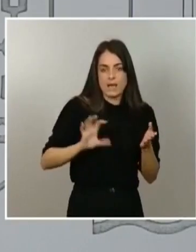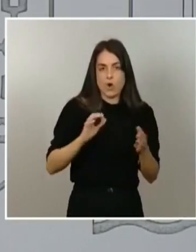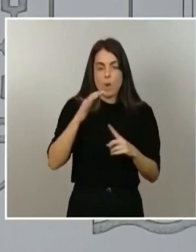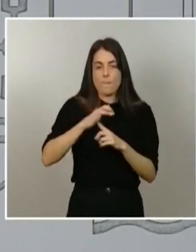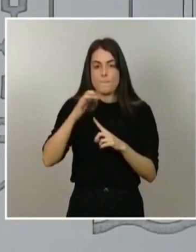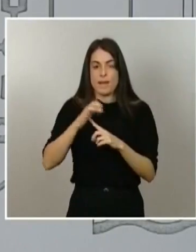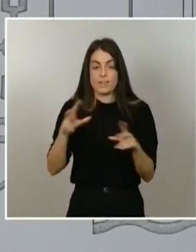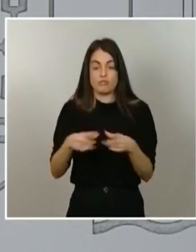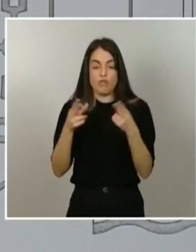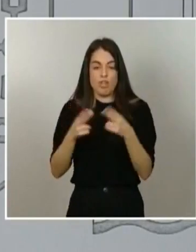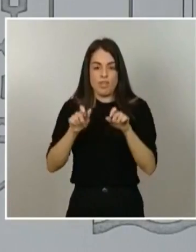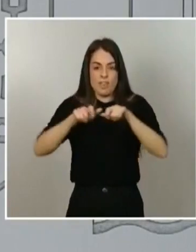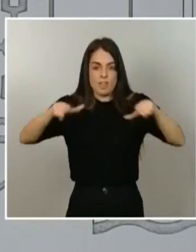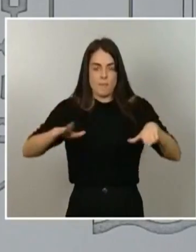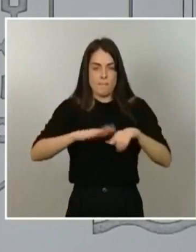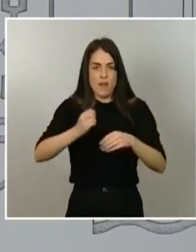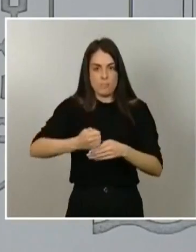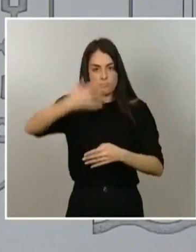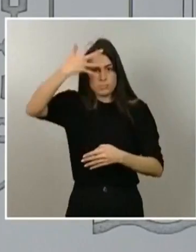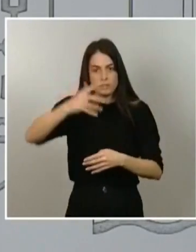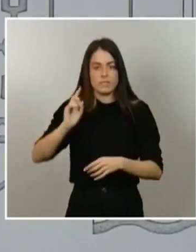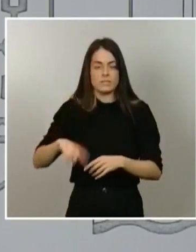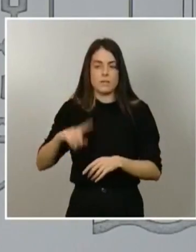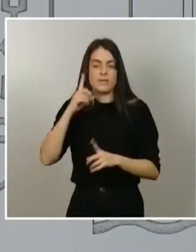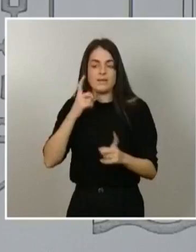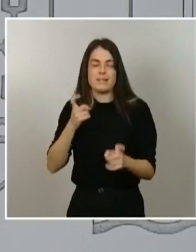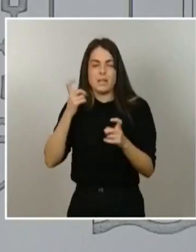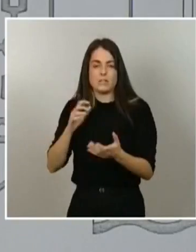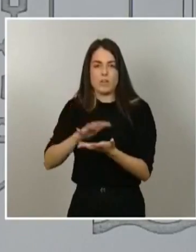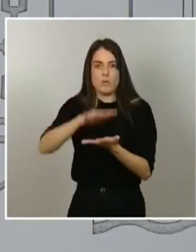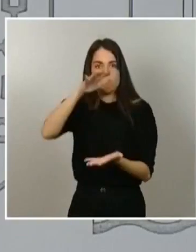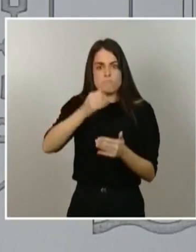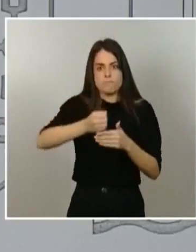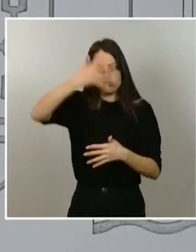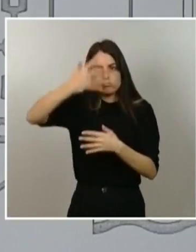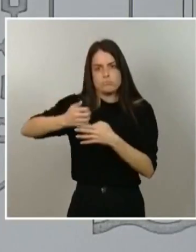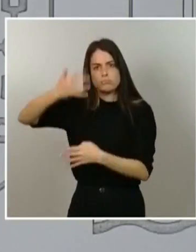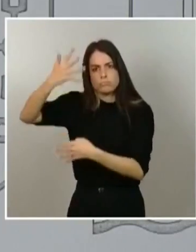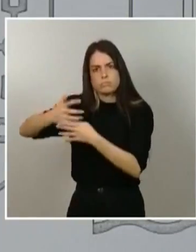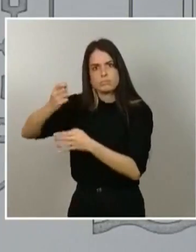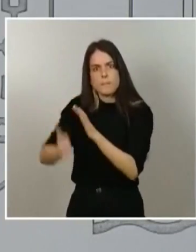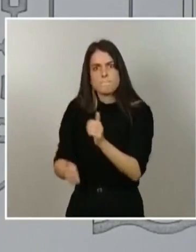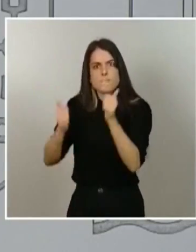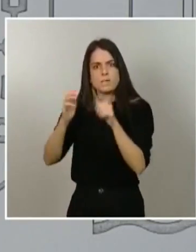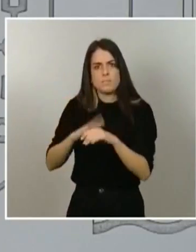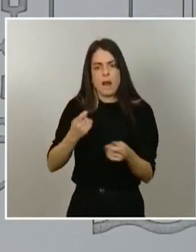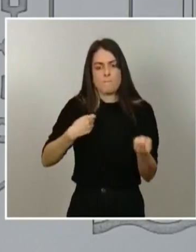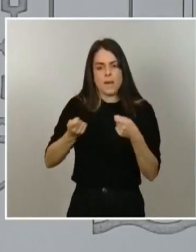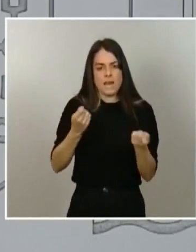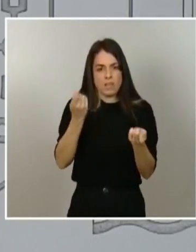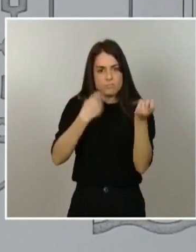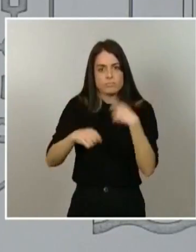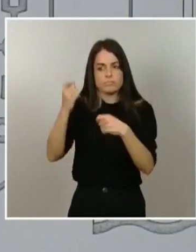en la posibilidad de que afloren un mayor volumen de vivienda para que se pongan a disposición del mercado es decir el paquete